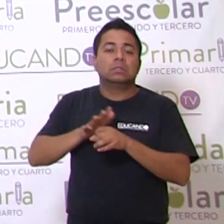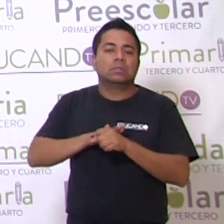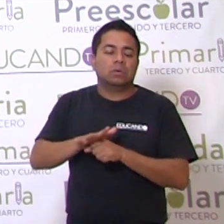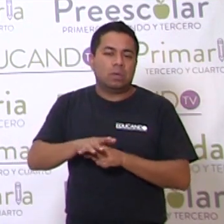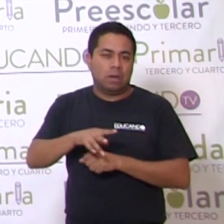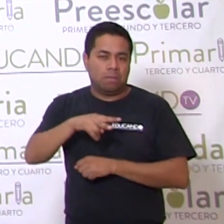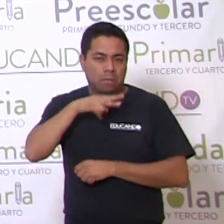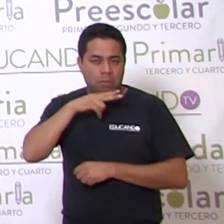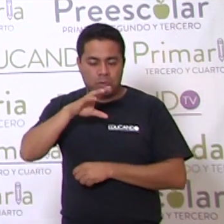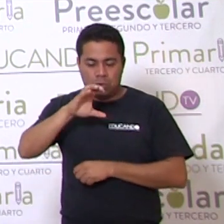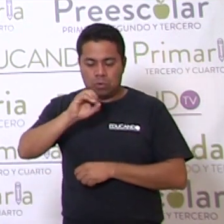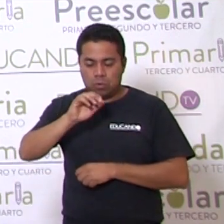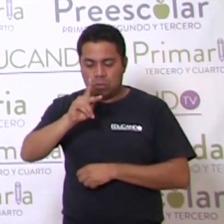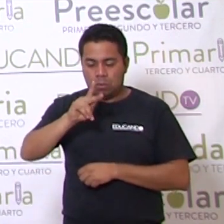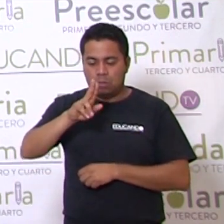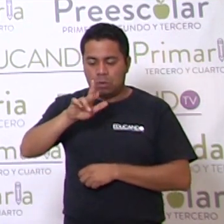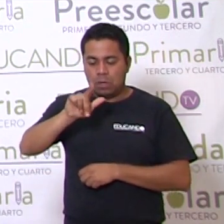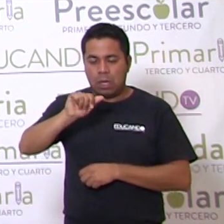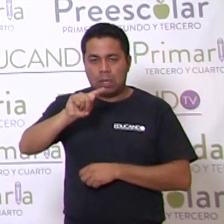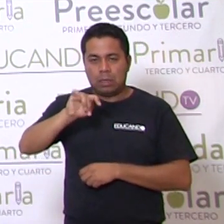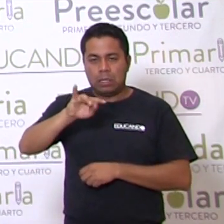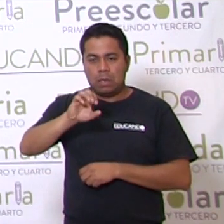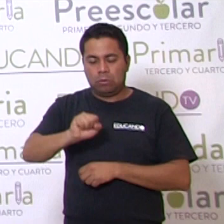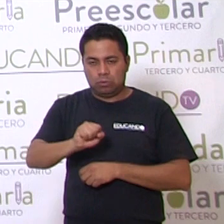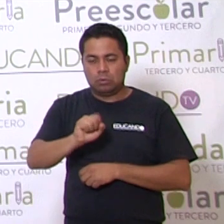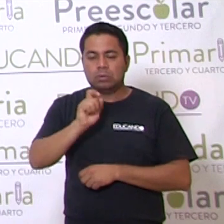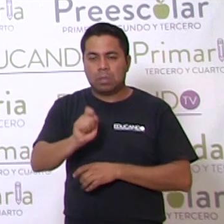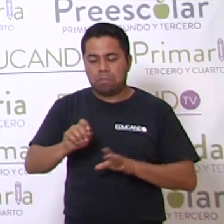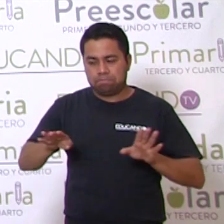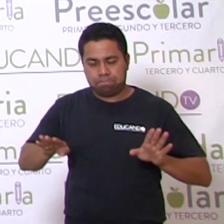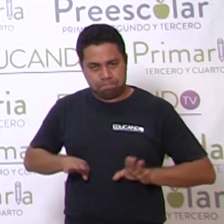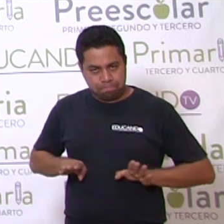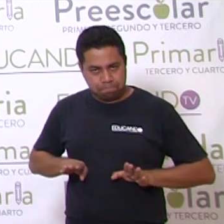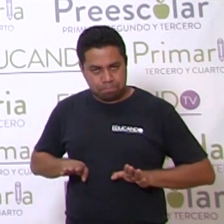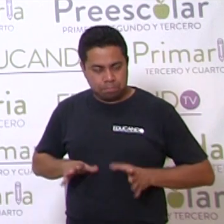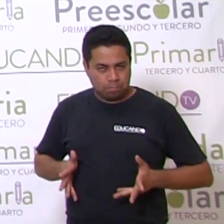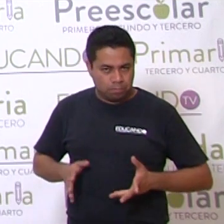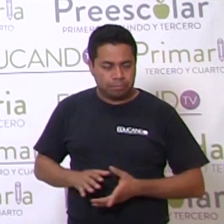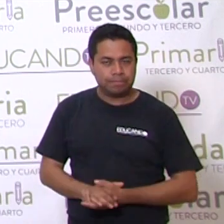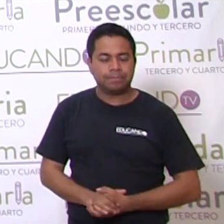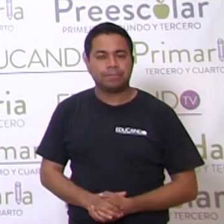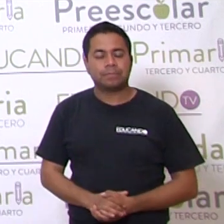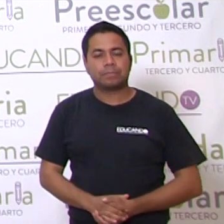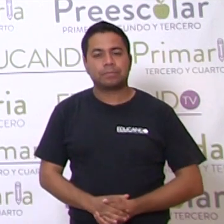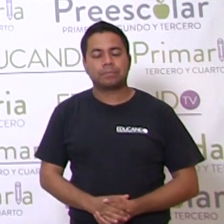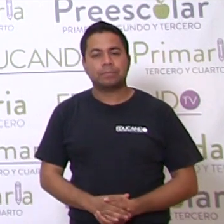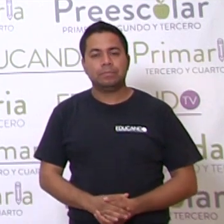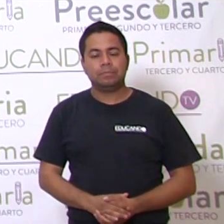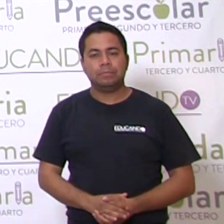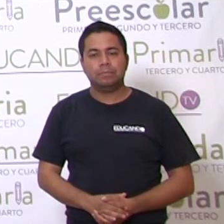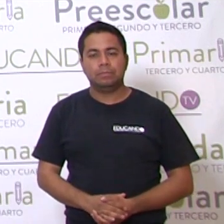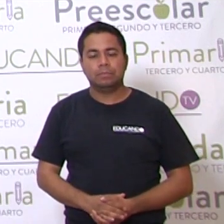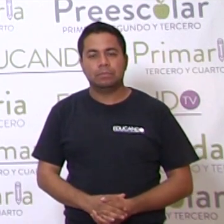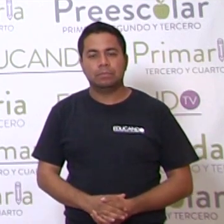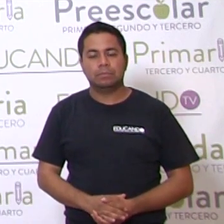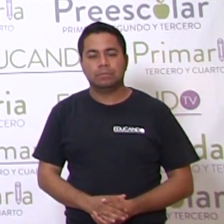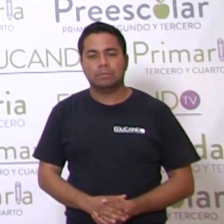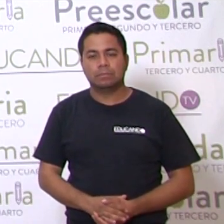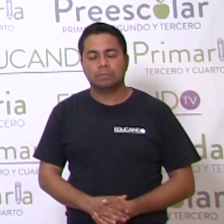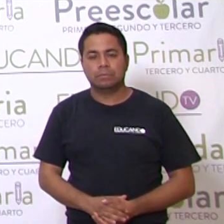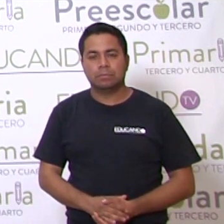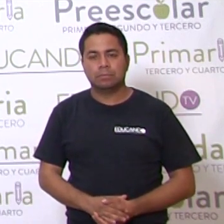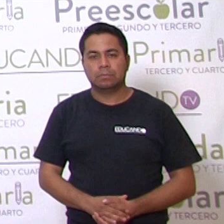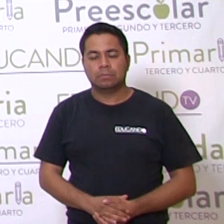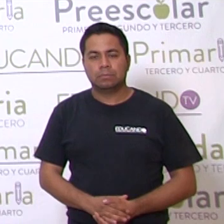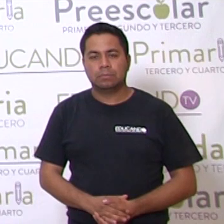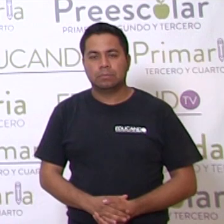copulativos. Un atributo que no funciona